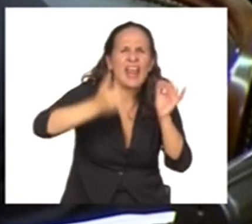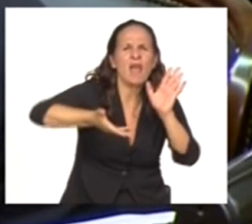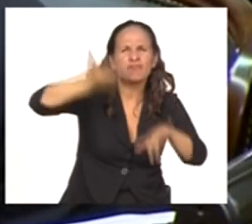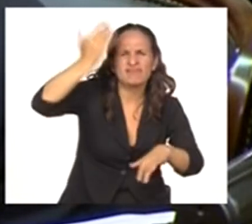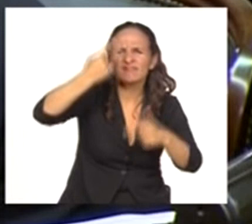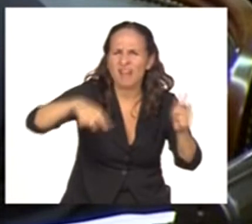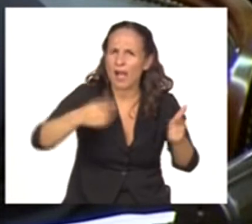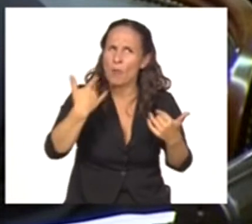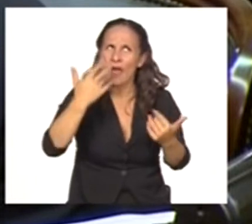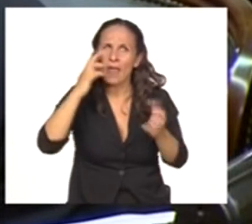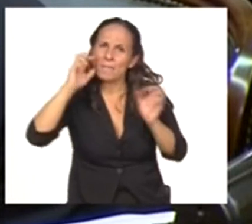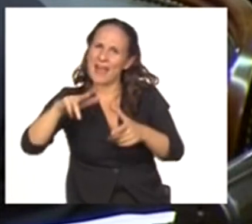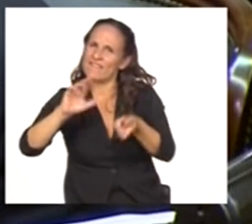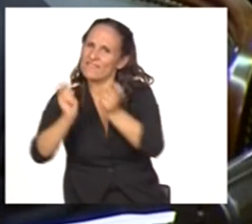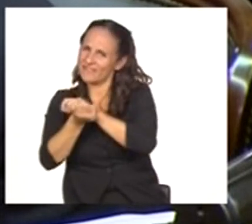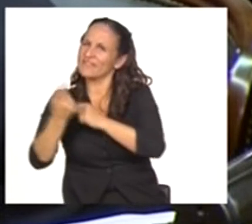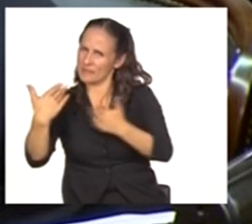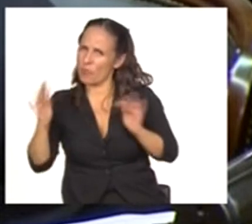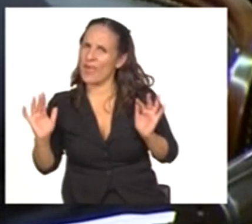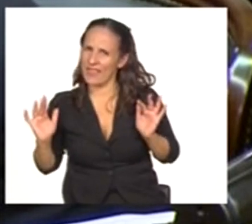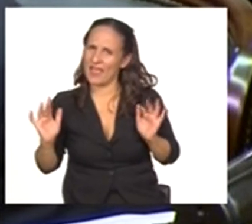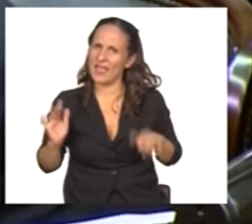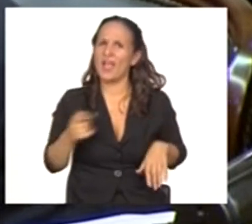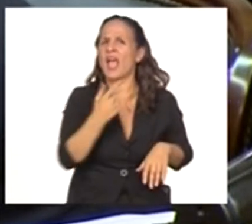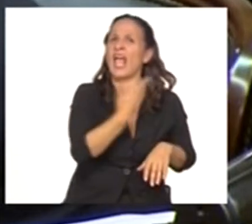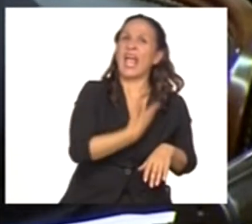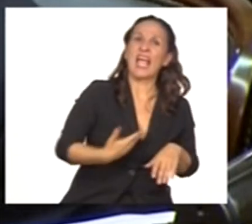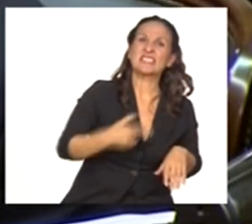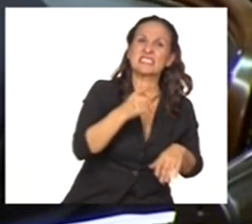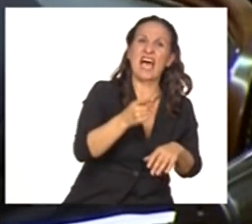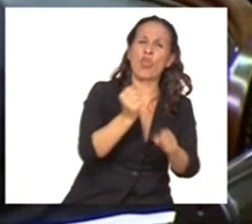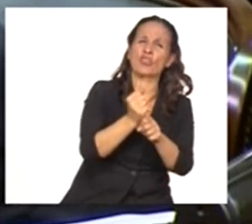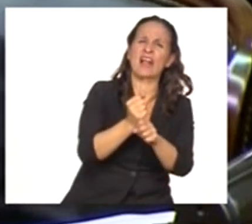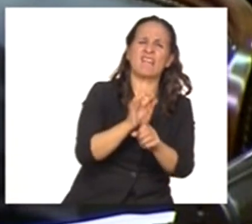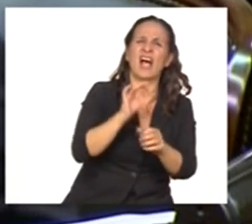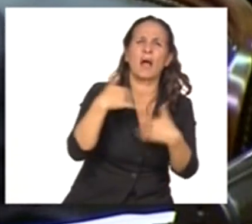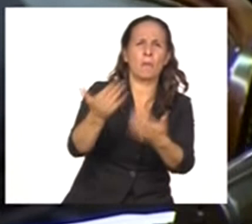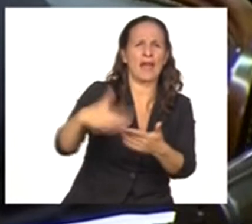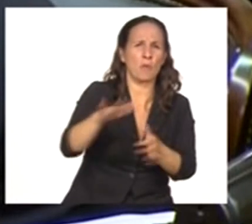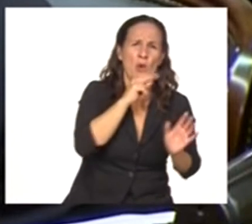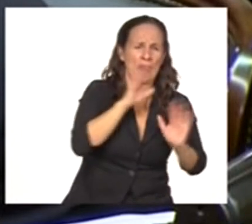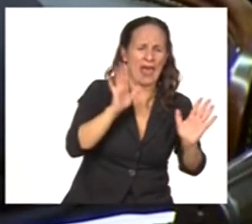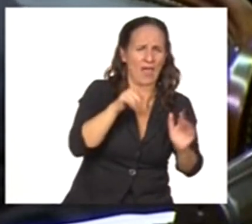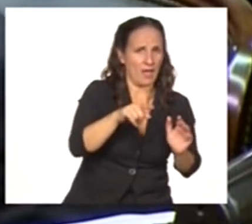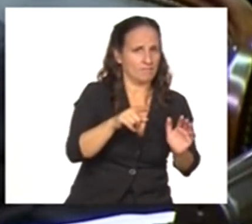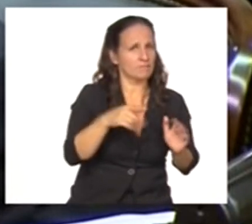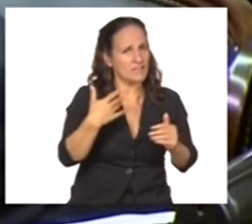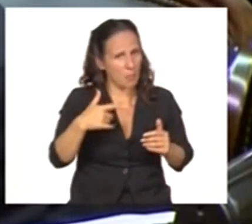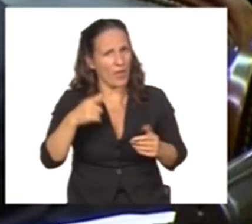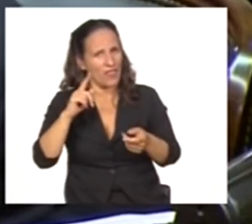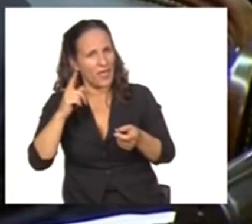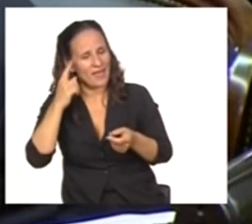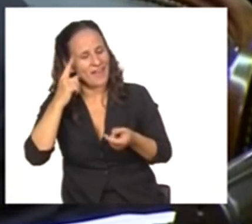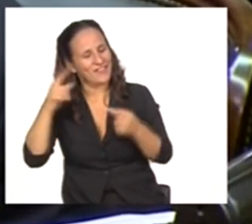interés, al del Estado que no hace lo que tiene que hacer. Sí se puede pensar algo distinto. Lo que no se